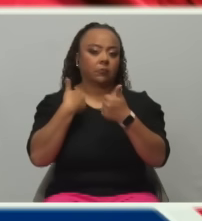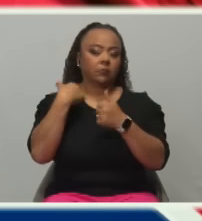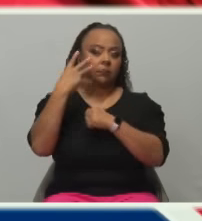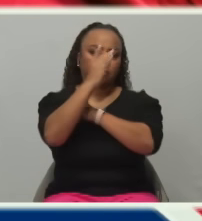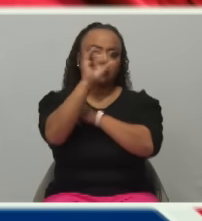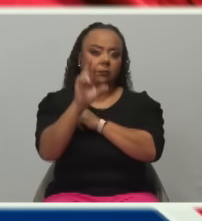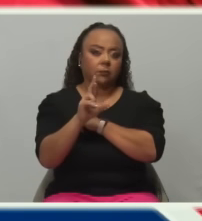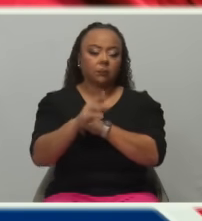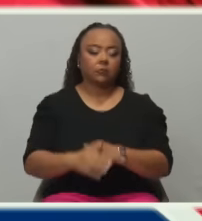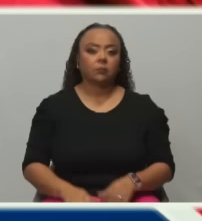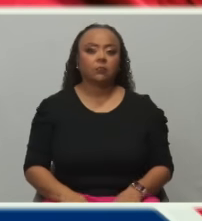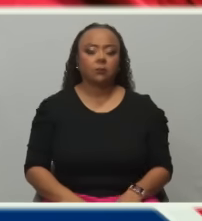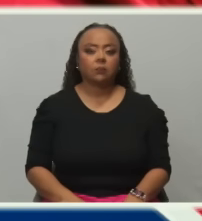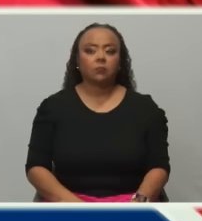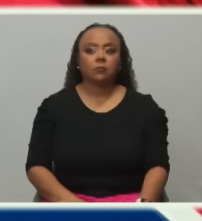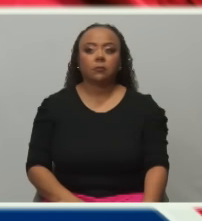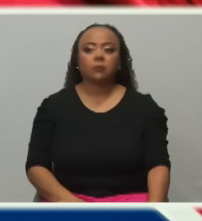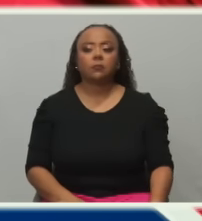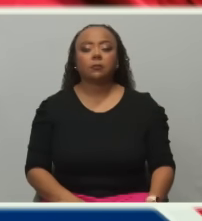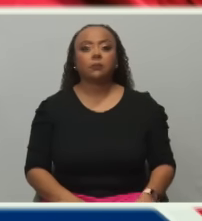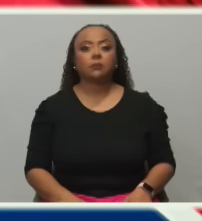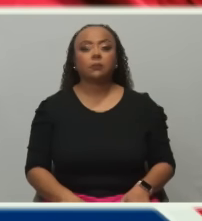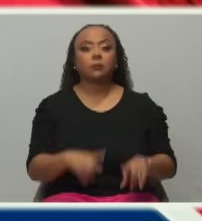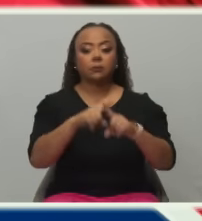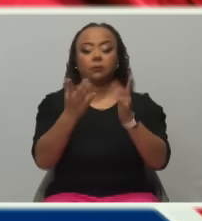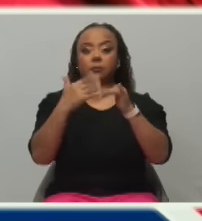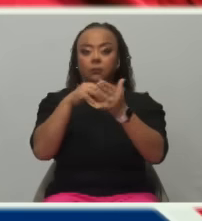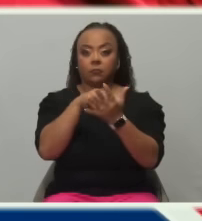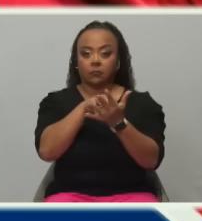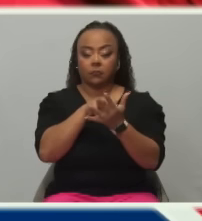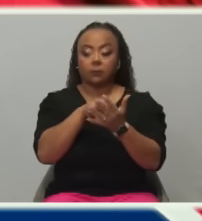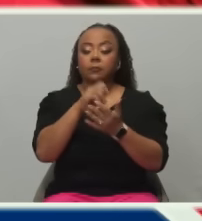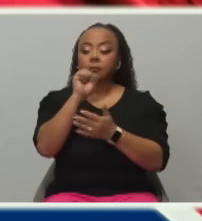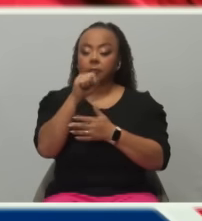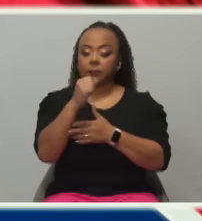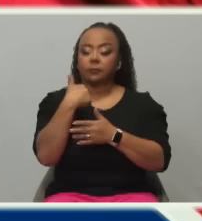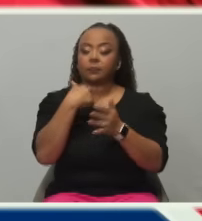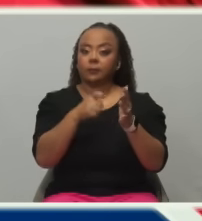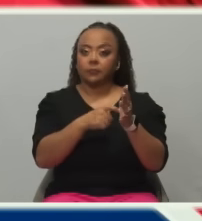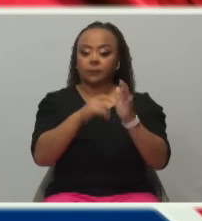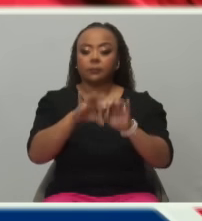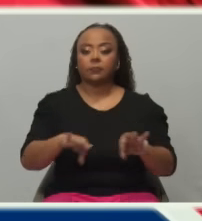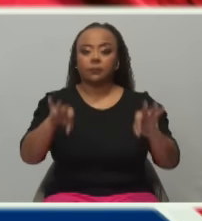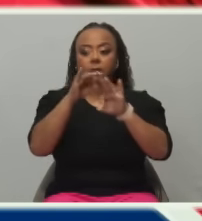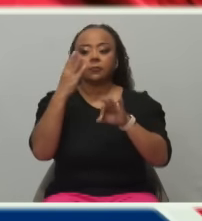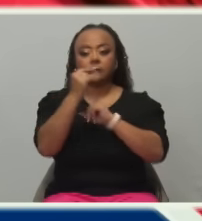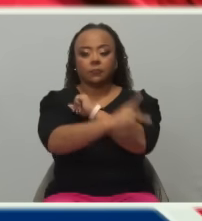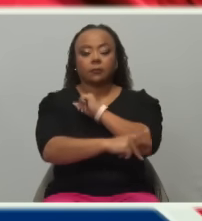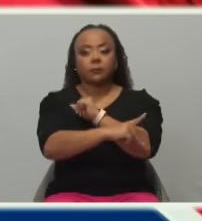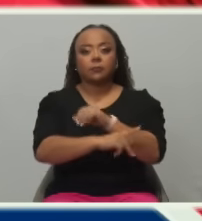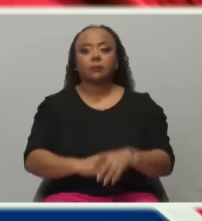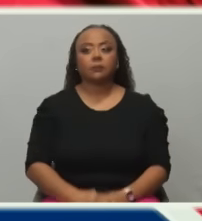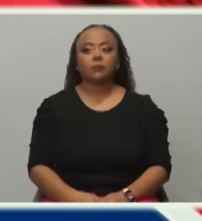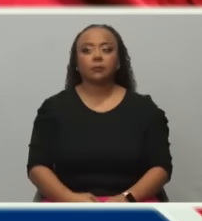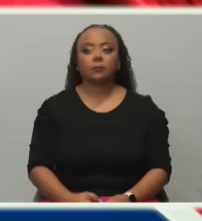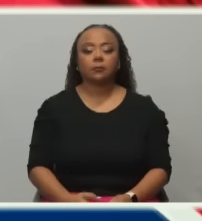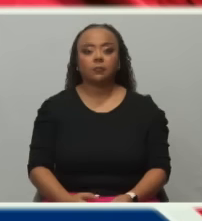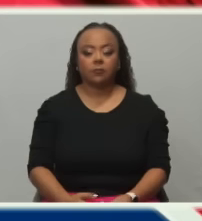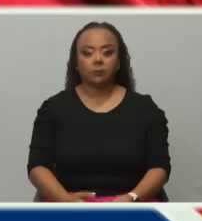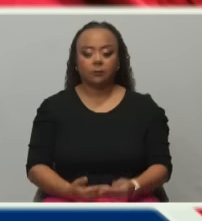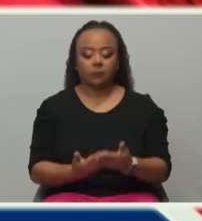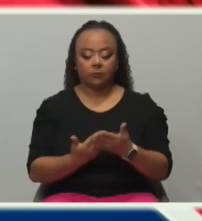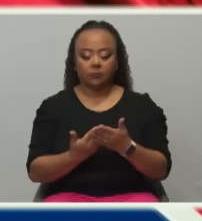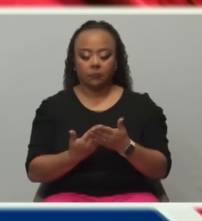correcto eh Ahí está pero indiscutiblemente hay una deuda eh importante fuera del país a mí me me